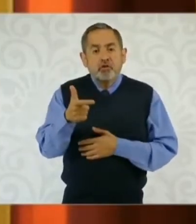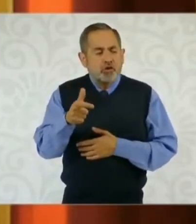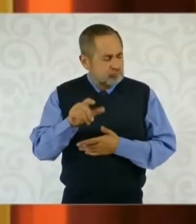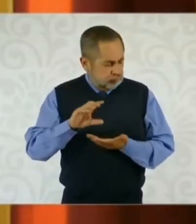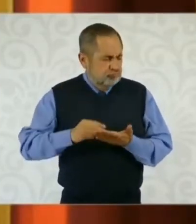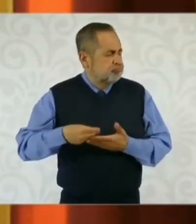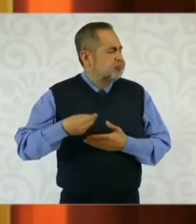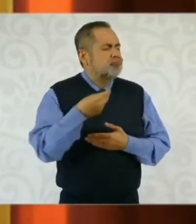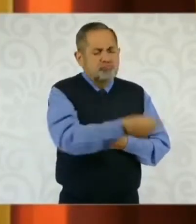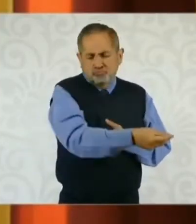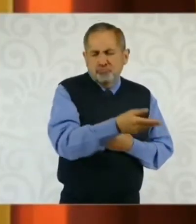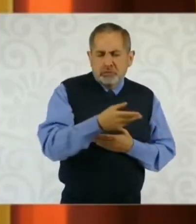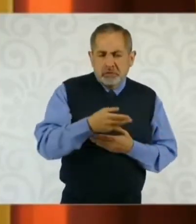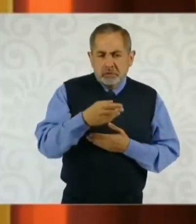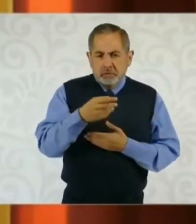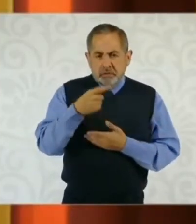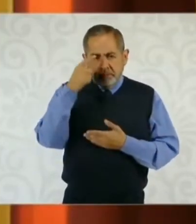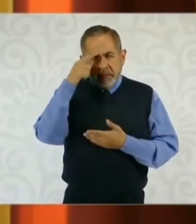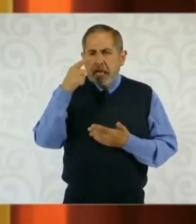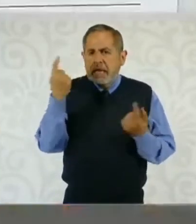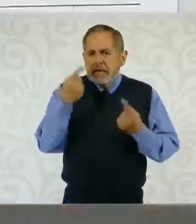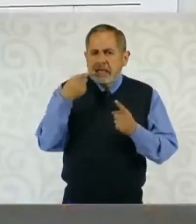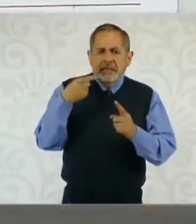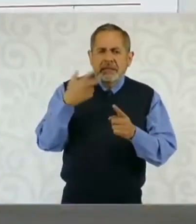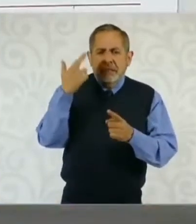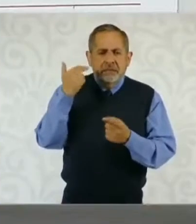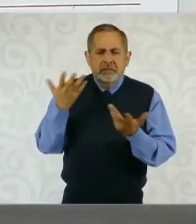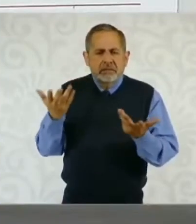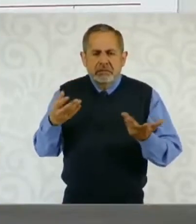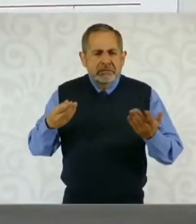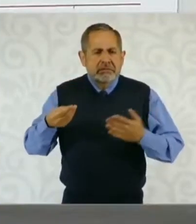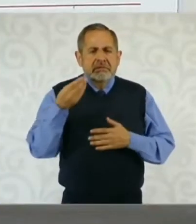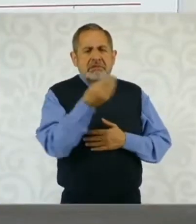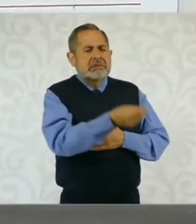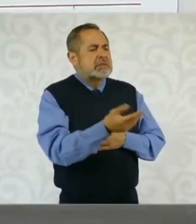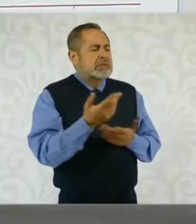pesos. La justificación